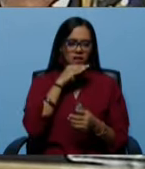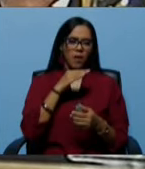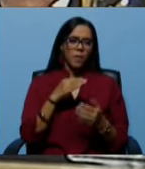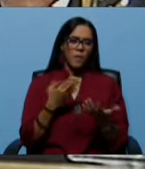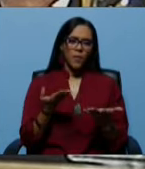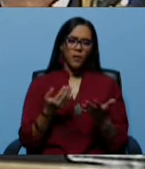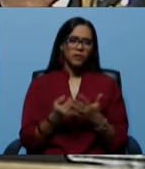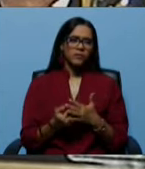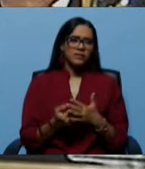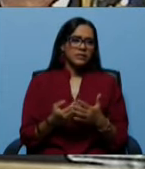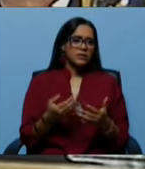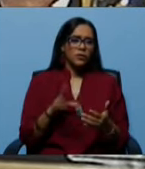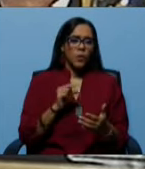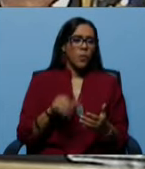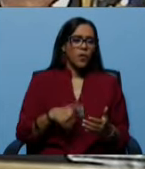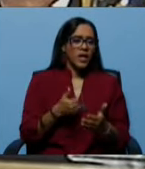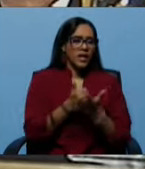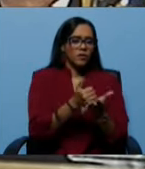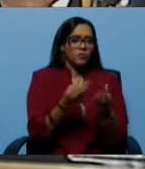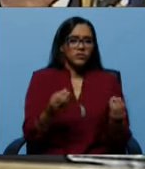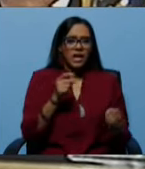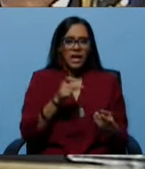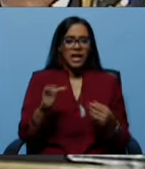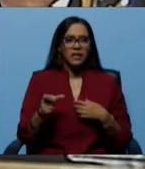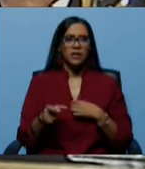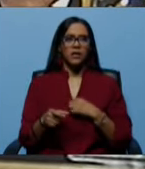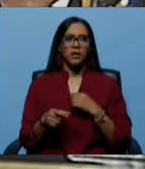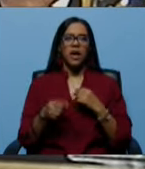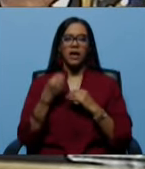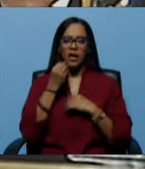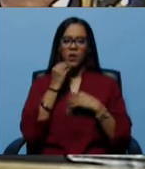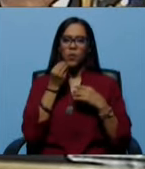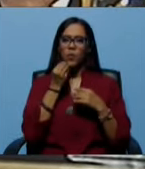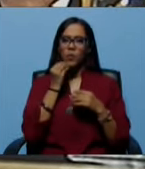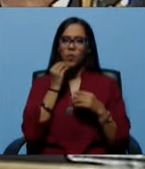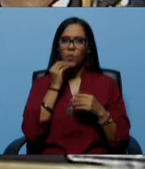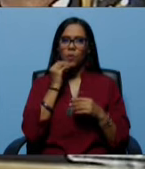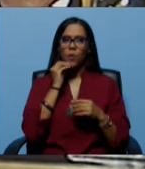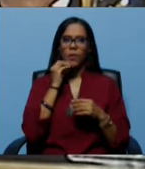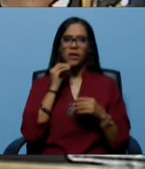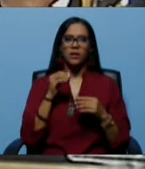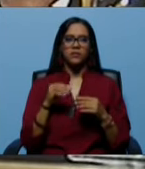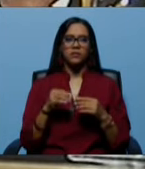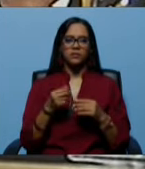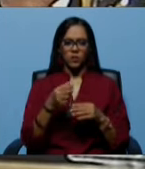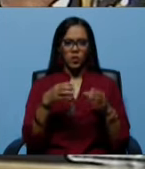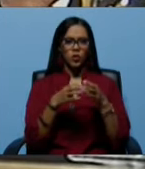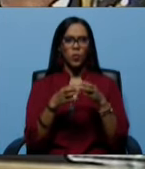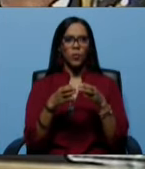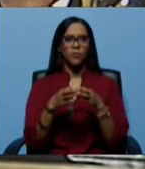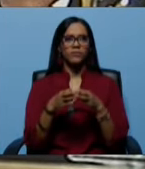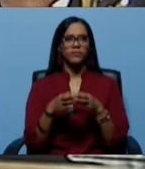vida. Y aquí hay un grupo de jóvenes, ¿verdad, muchachos? Veo por allá algunos jóvenes. Sí.